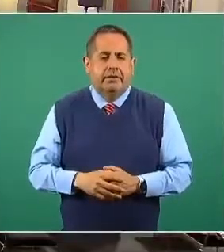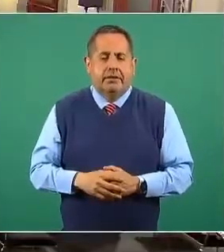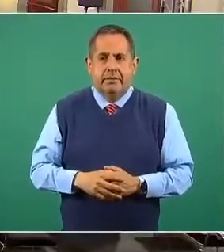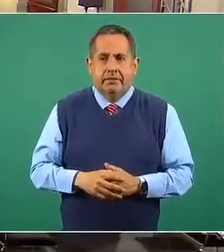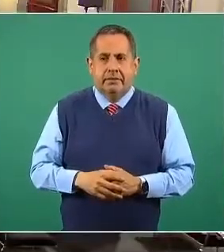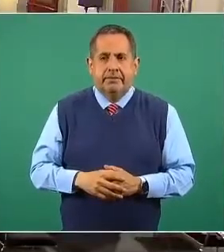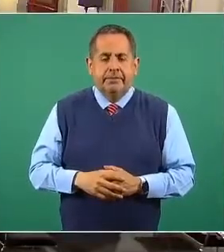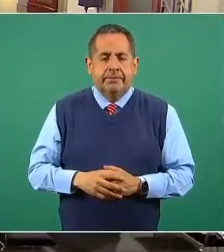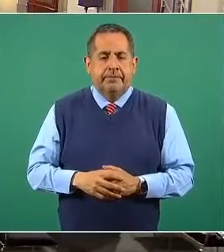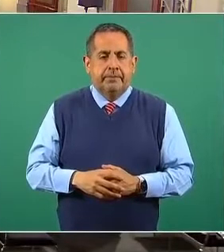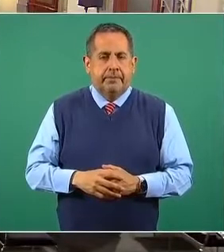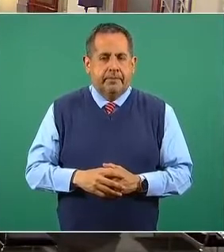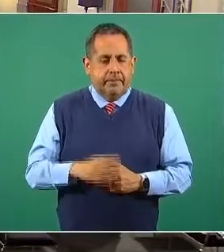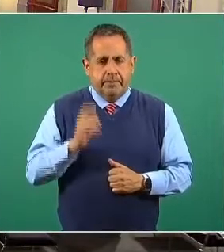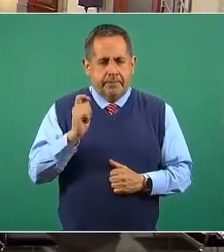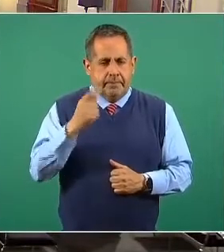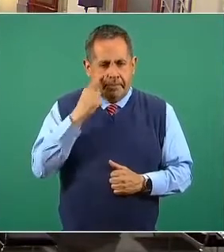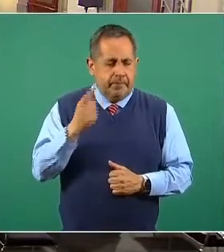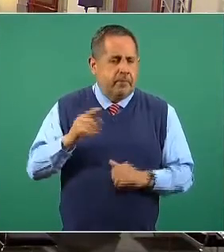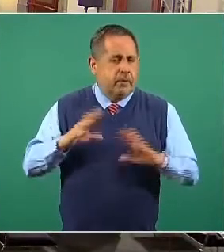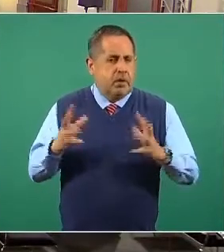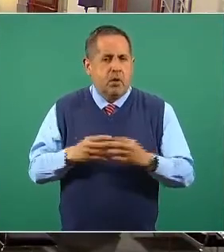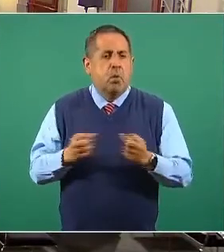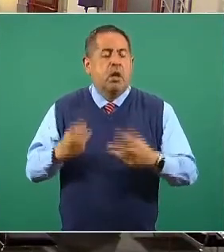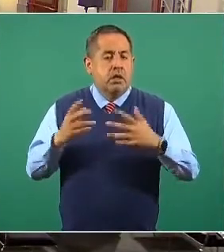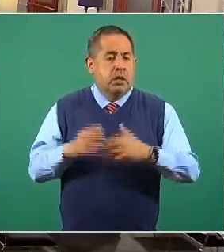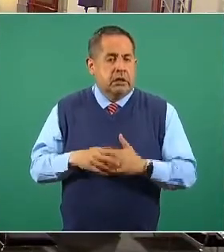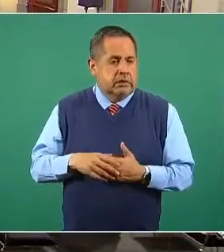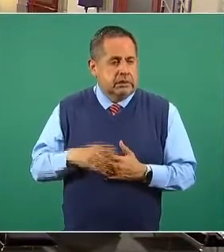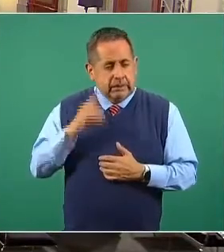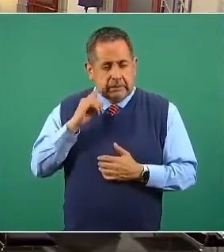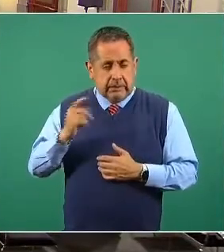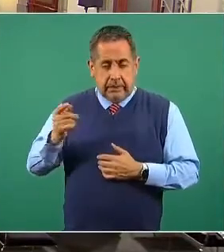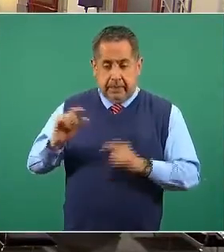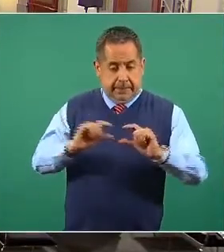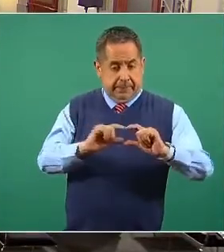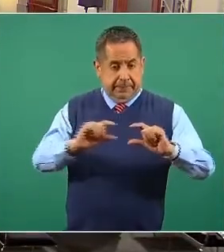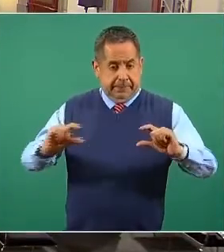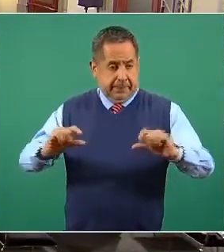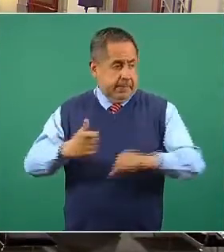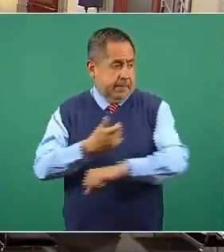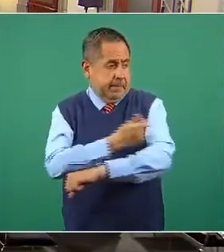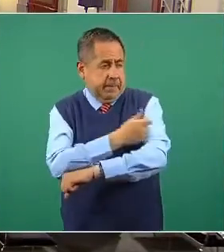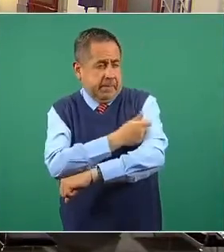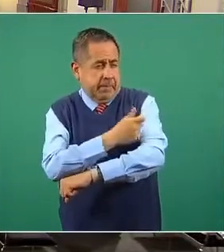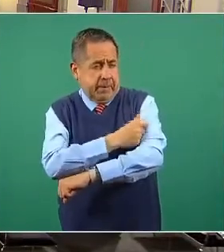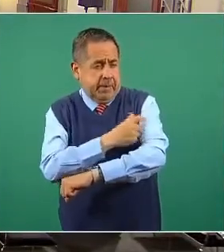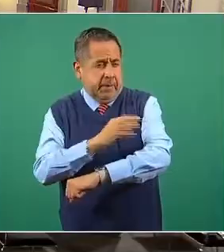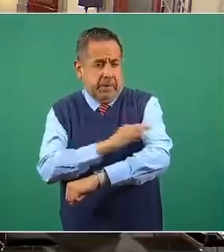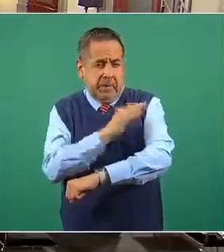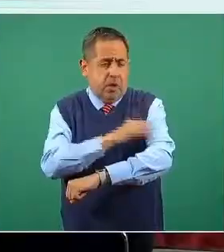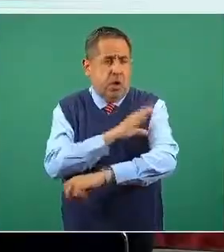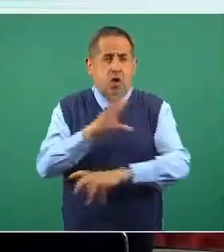diapositiva, en ella tenemos el acumulado de dosis que hasta el momento se han aplicado,